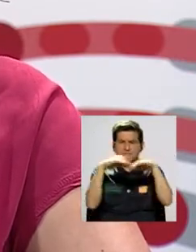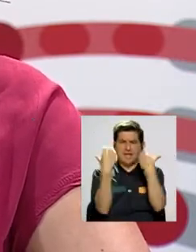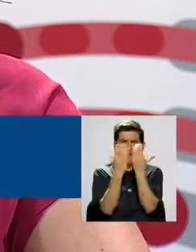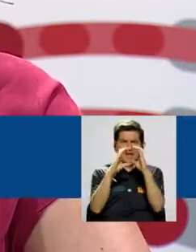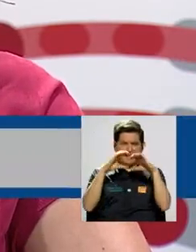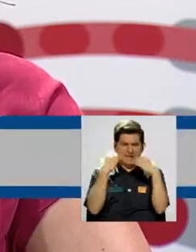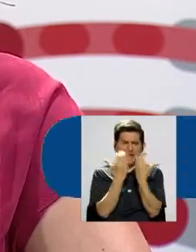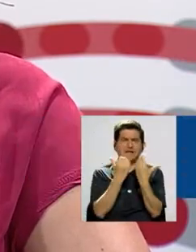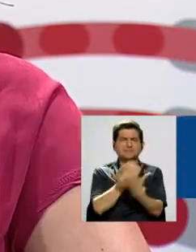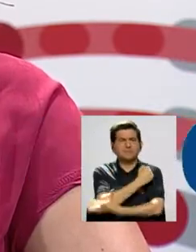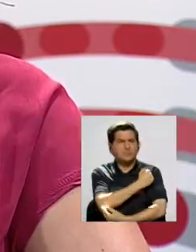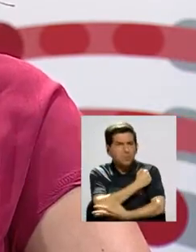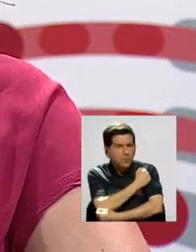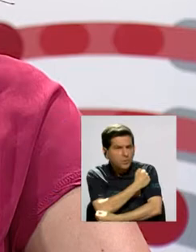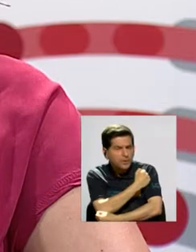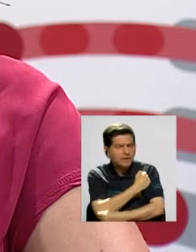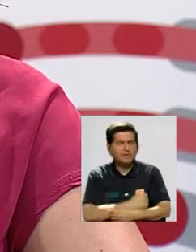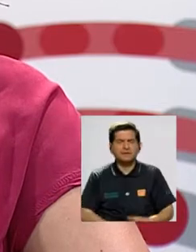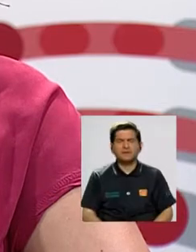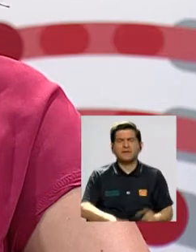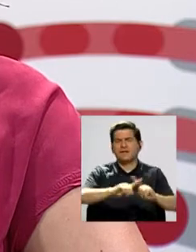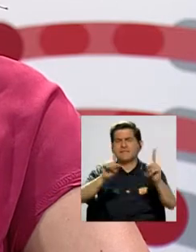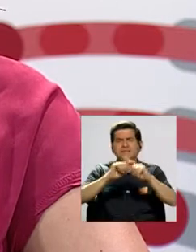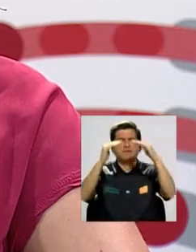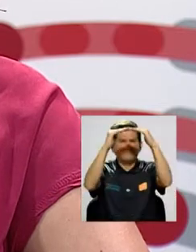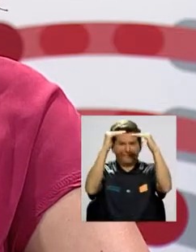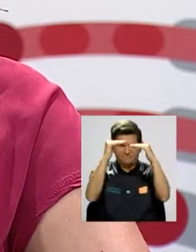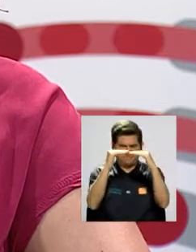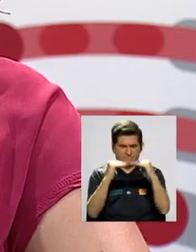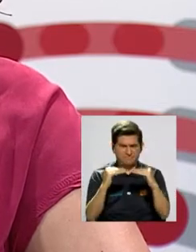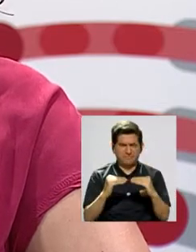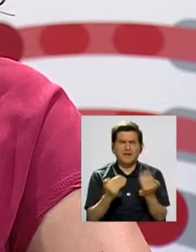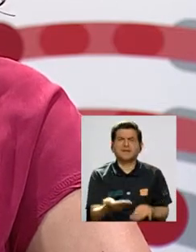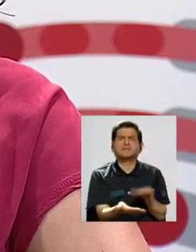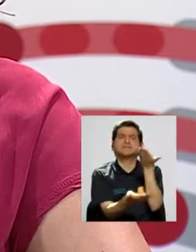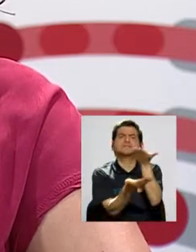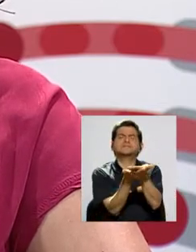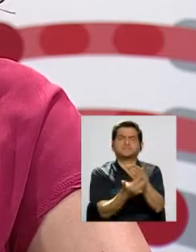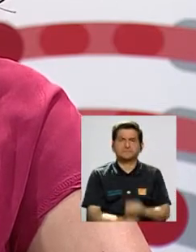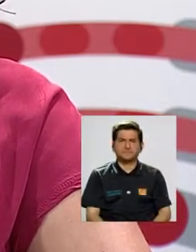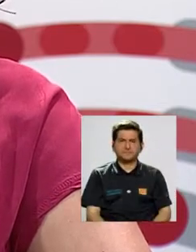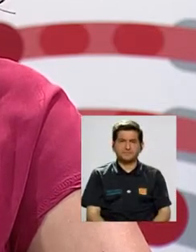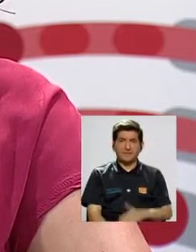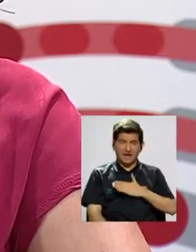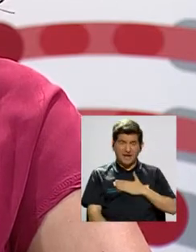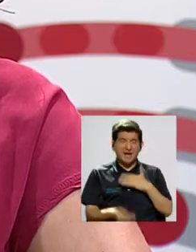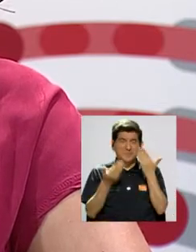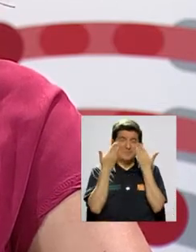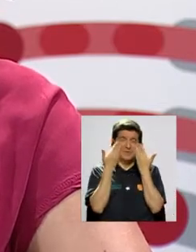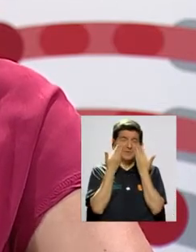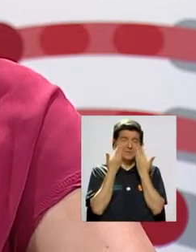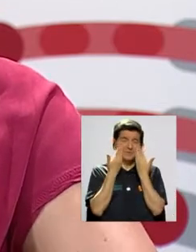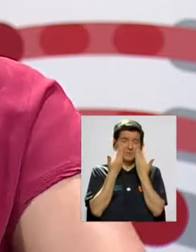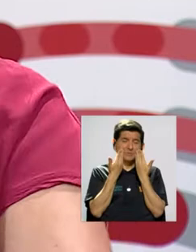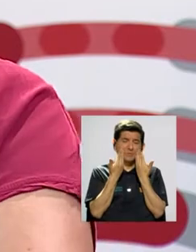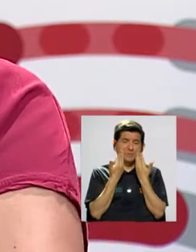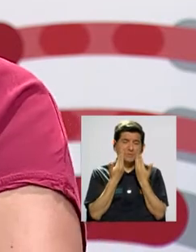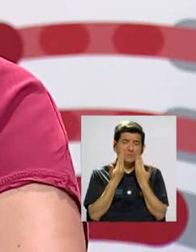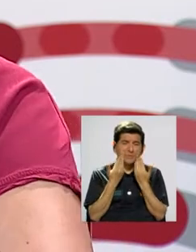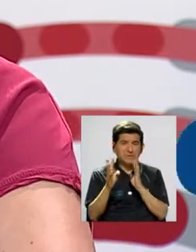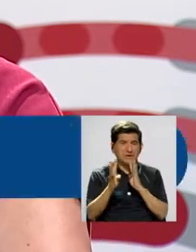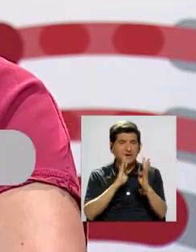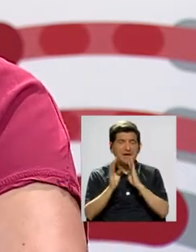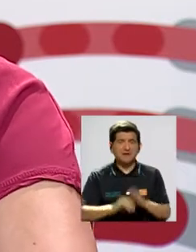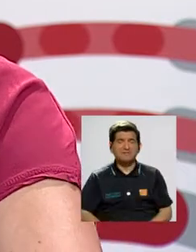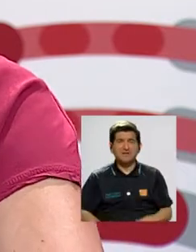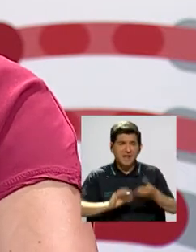pobreza. Entonces hay diferentes niveles de cómo plantear eso. A mí que me entristece muchísimo, por ejemplo, ahora hablabas del